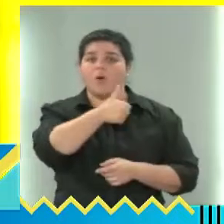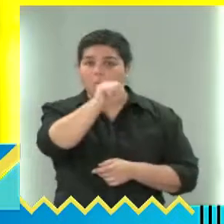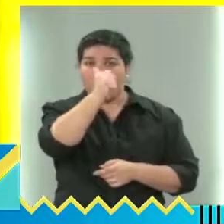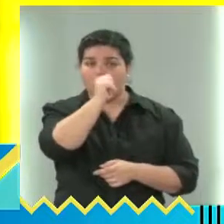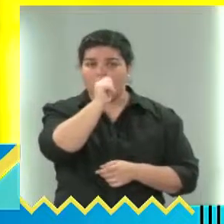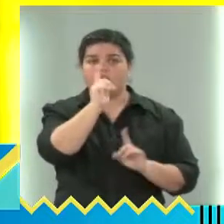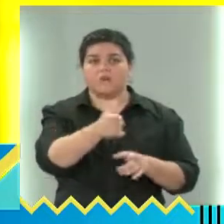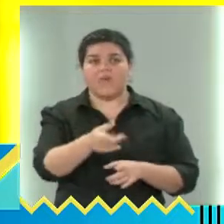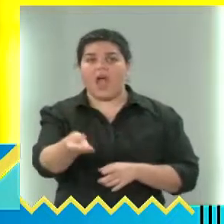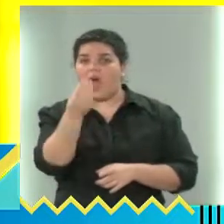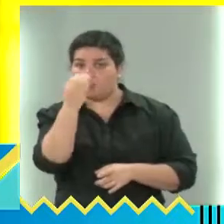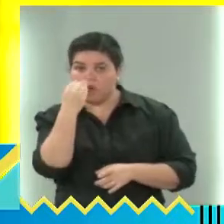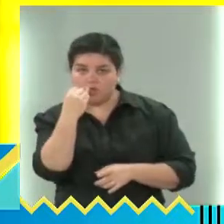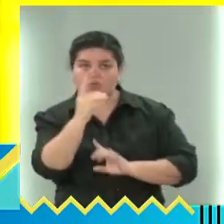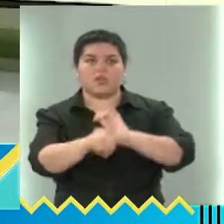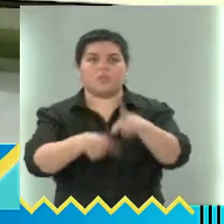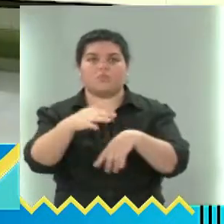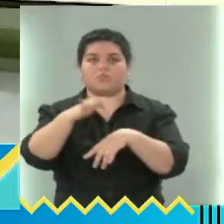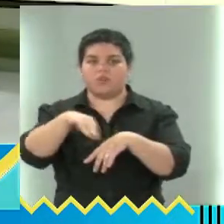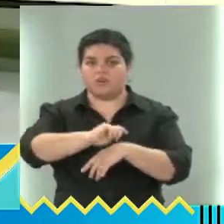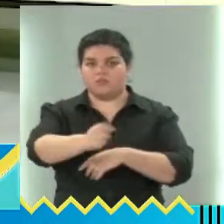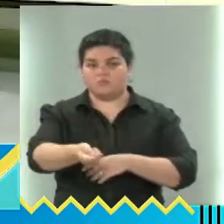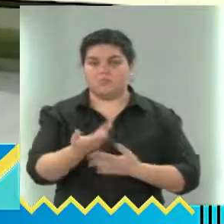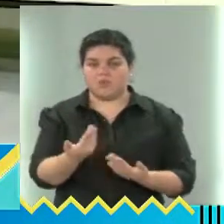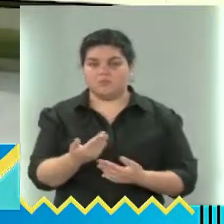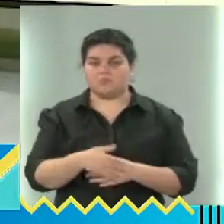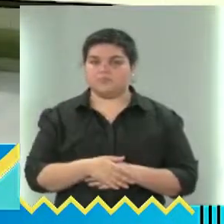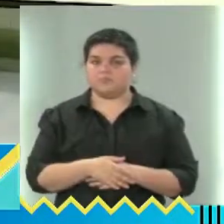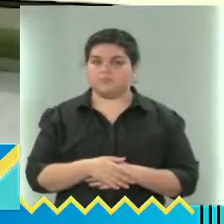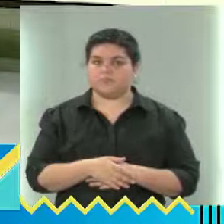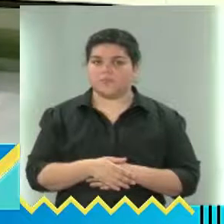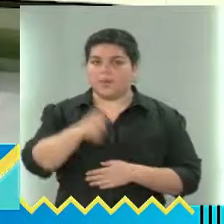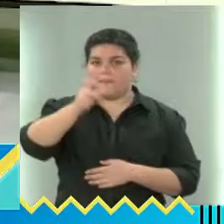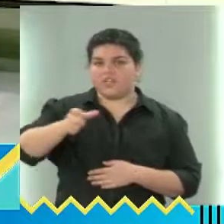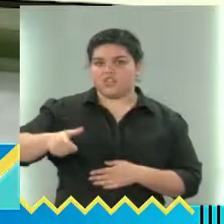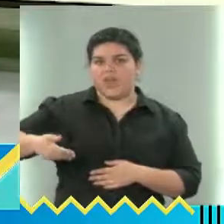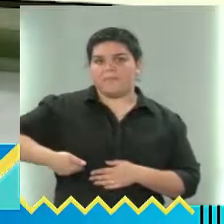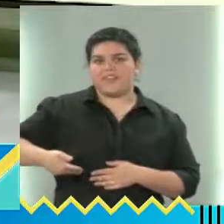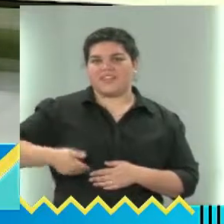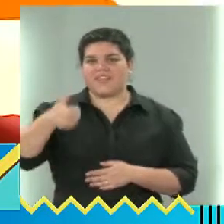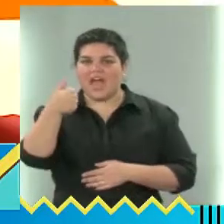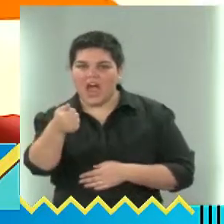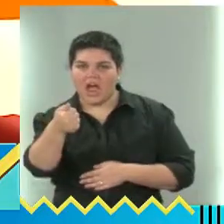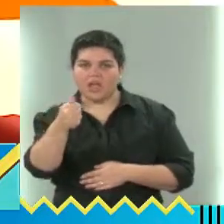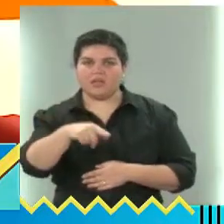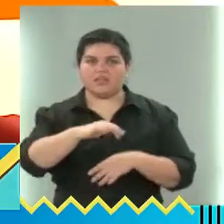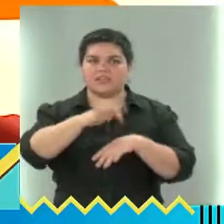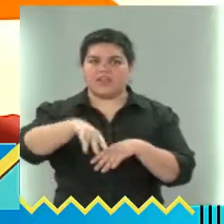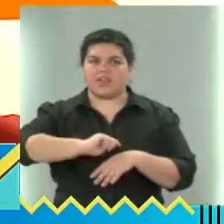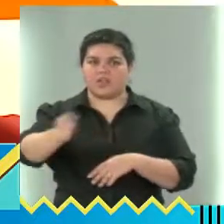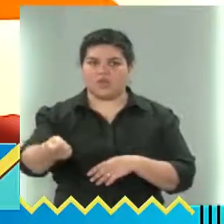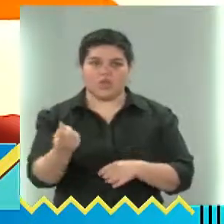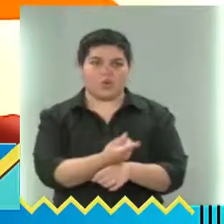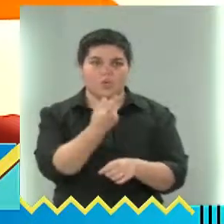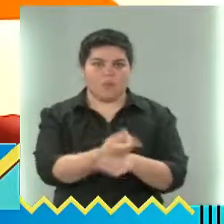que almuercen si quieren y que vayan a donar sangre. Bien. Las personas que tuvieron hepatitis A no pueden donar sangre, ¿verdadero o falso?